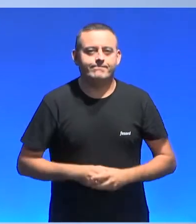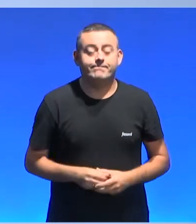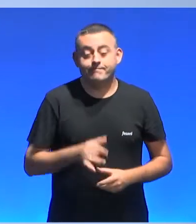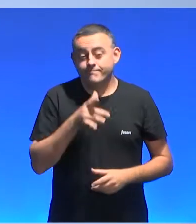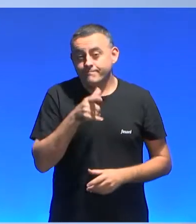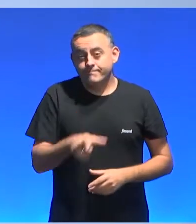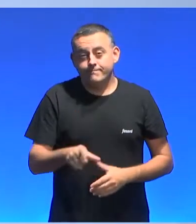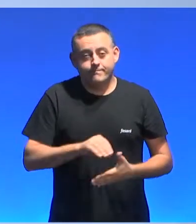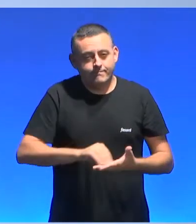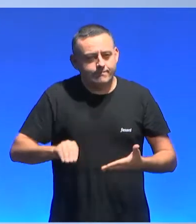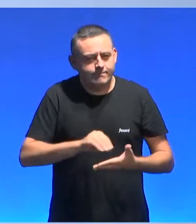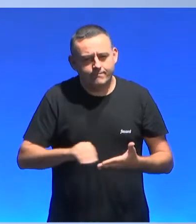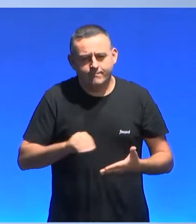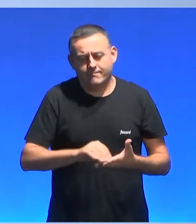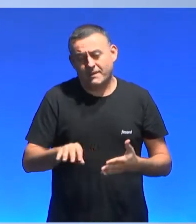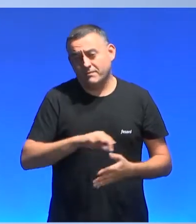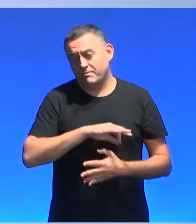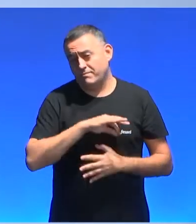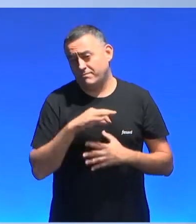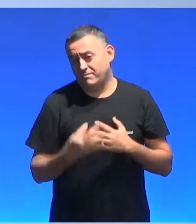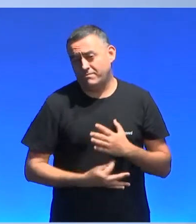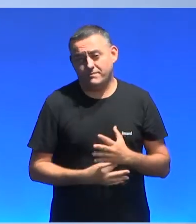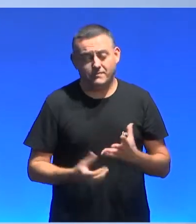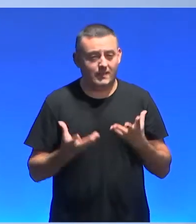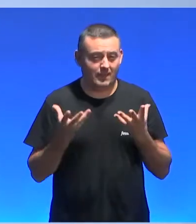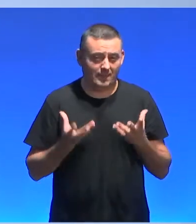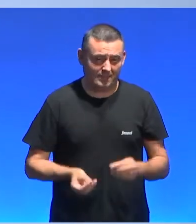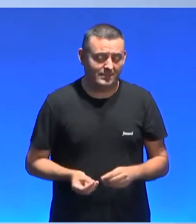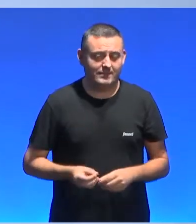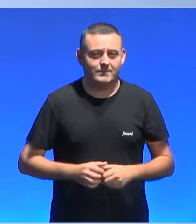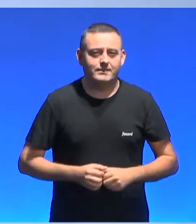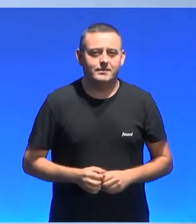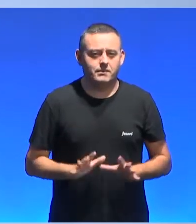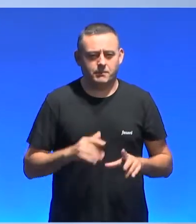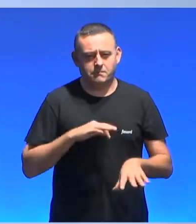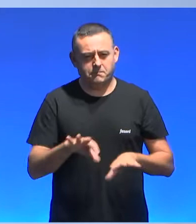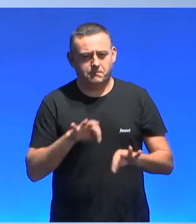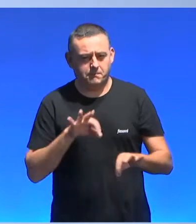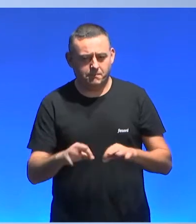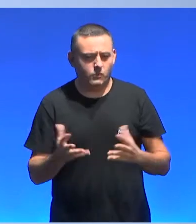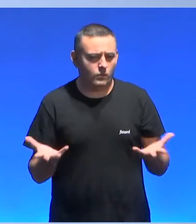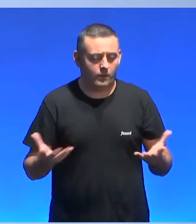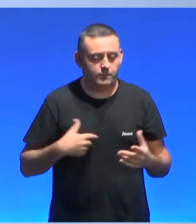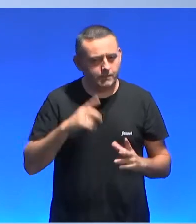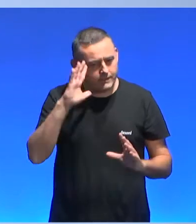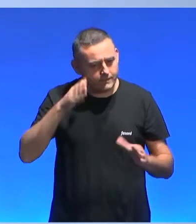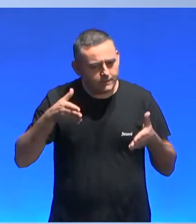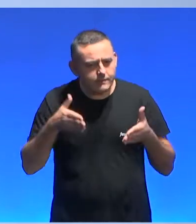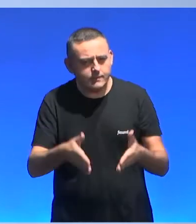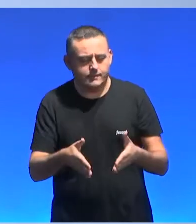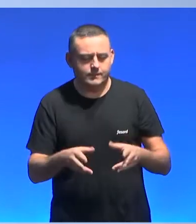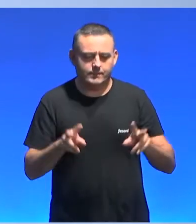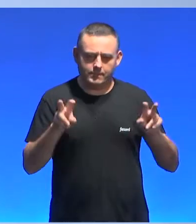enumerar porque ocuparía todo el tiempo, pero se aborda principalmente el papel que deben jugar los niños y las niñas en